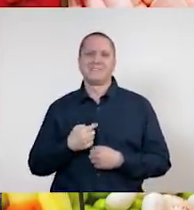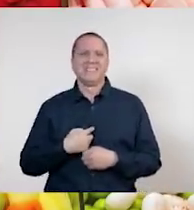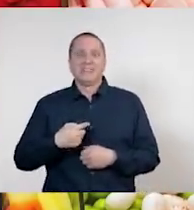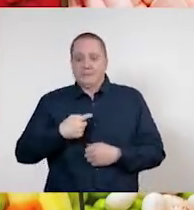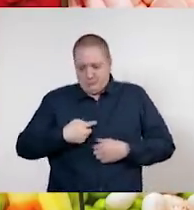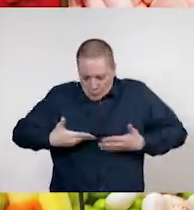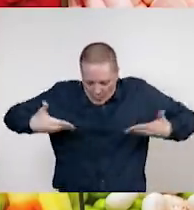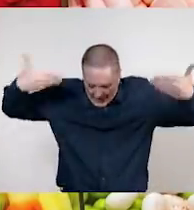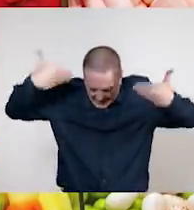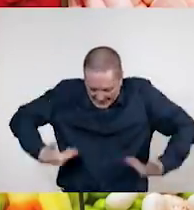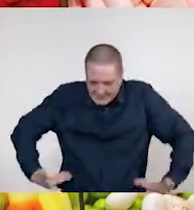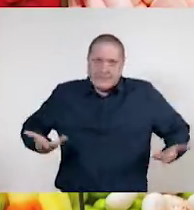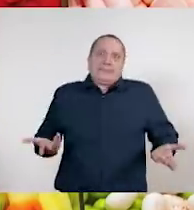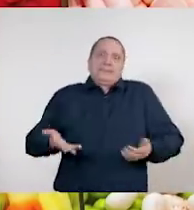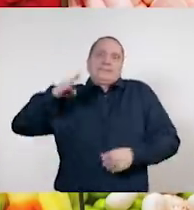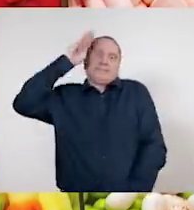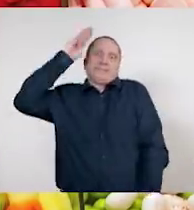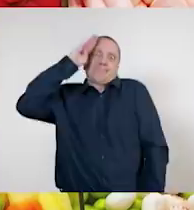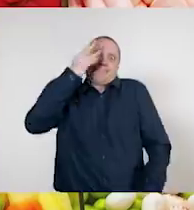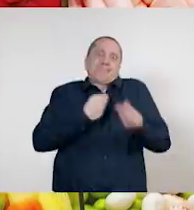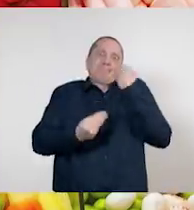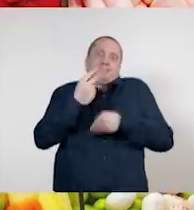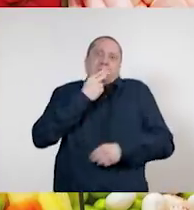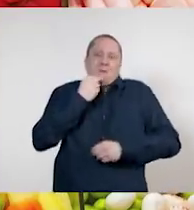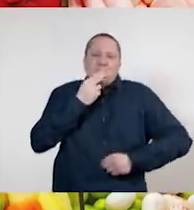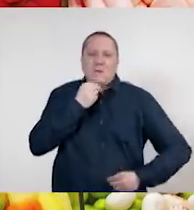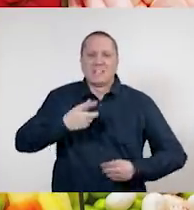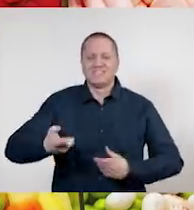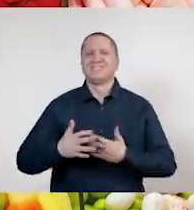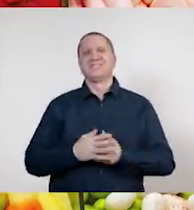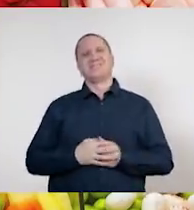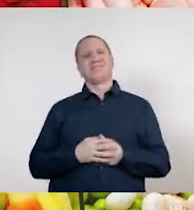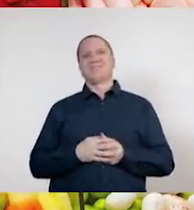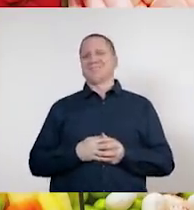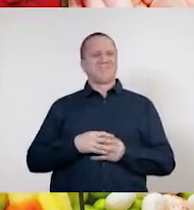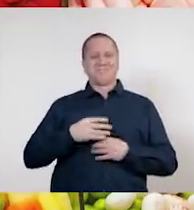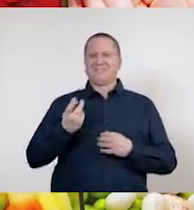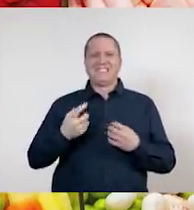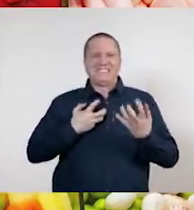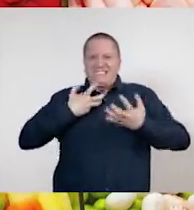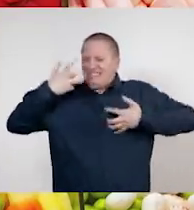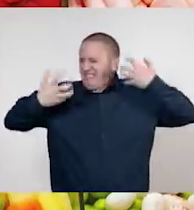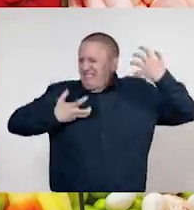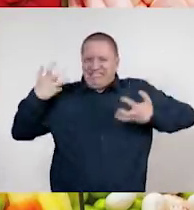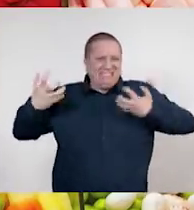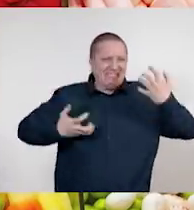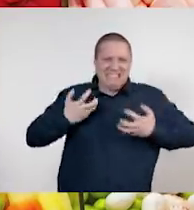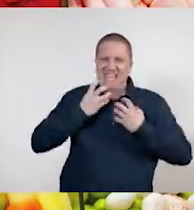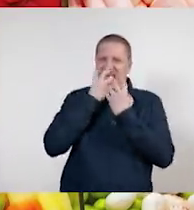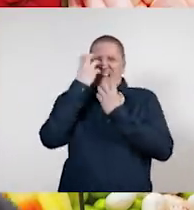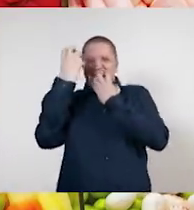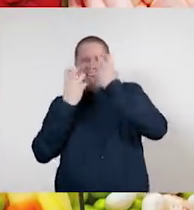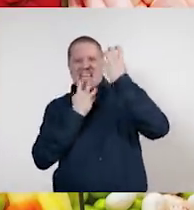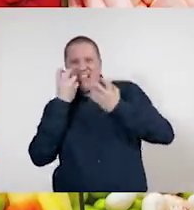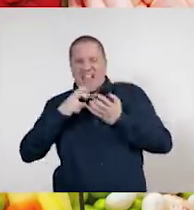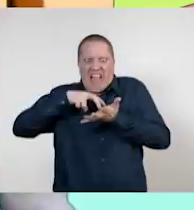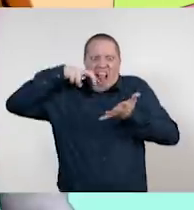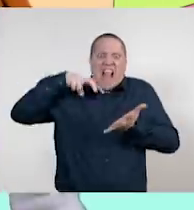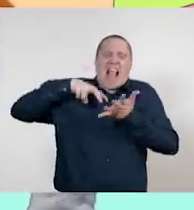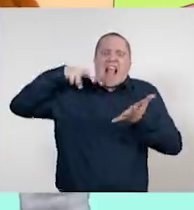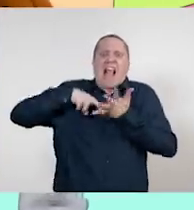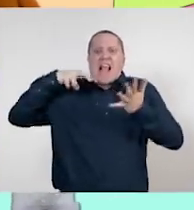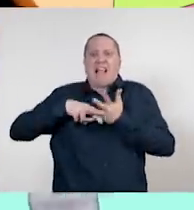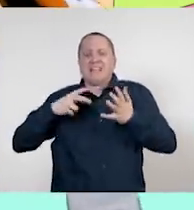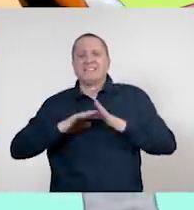Así por comer demasiada azúcar, no paro de gritar, no dejo de brincar. Estoy así